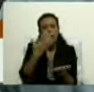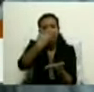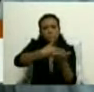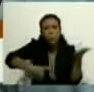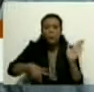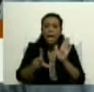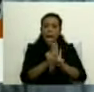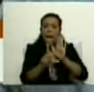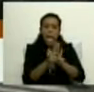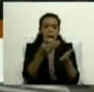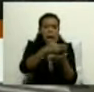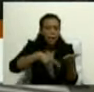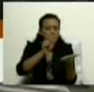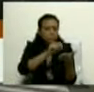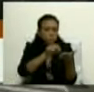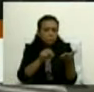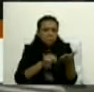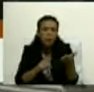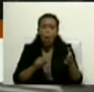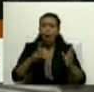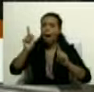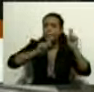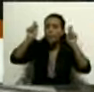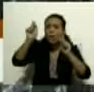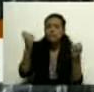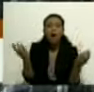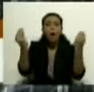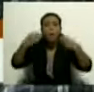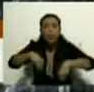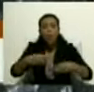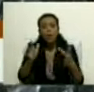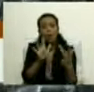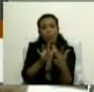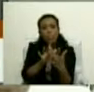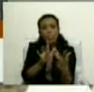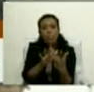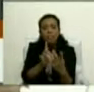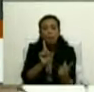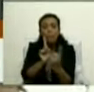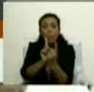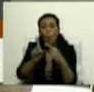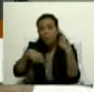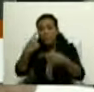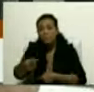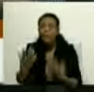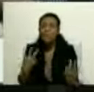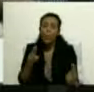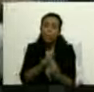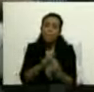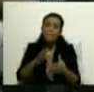simplificar procesos, revisar la oferta exportable y acordar nuevos acercamientos presenciales para incrementar